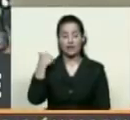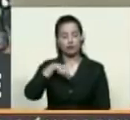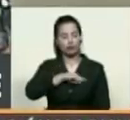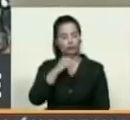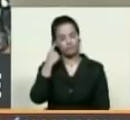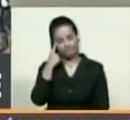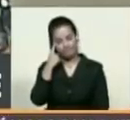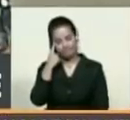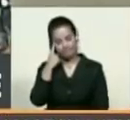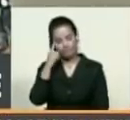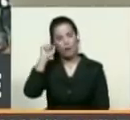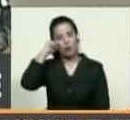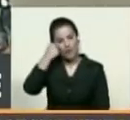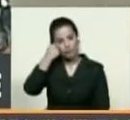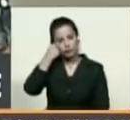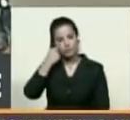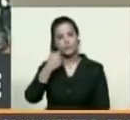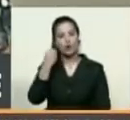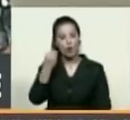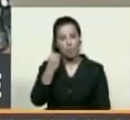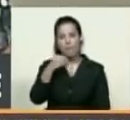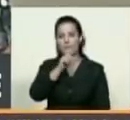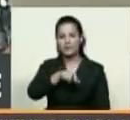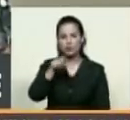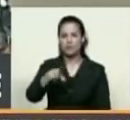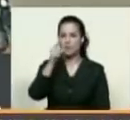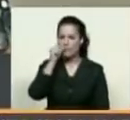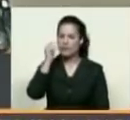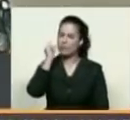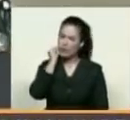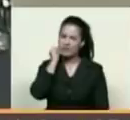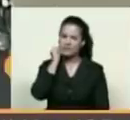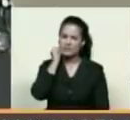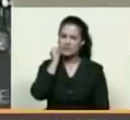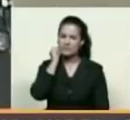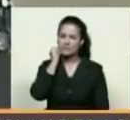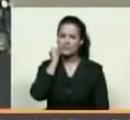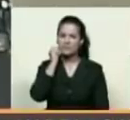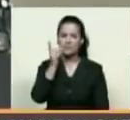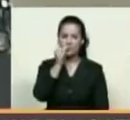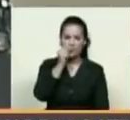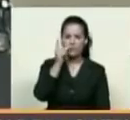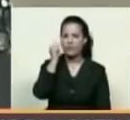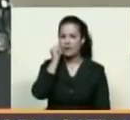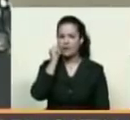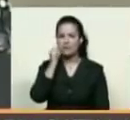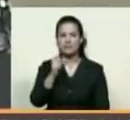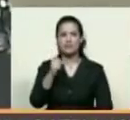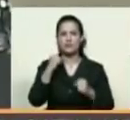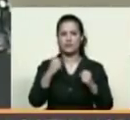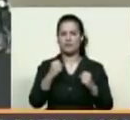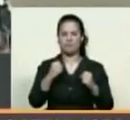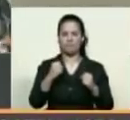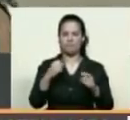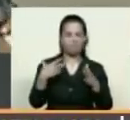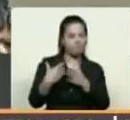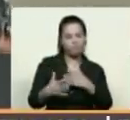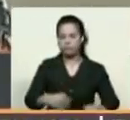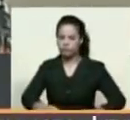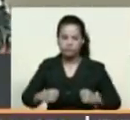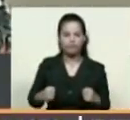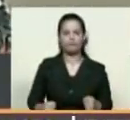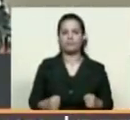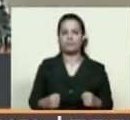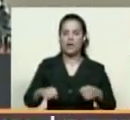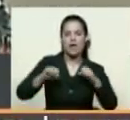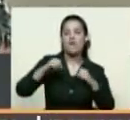esas actuaciones de estos hombres y mujeres que se enfrentaron al monstruo de la violencia y lo